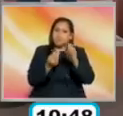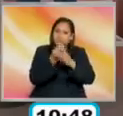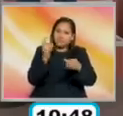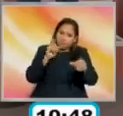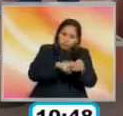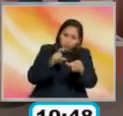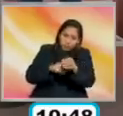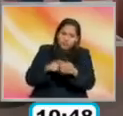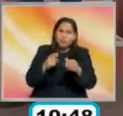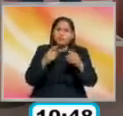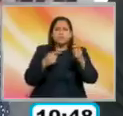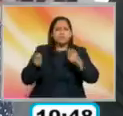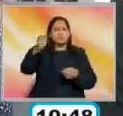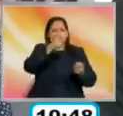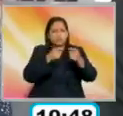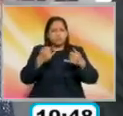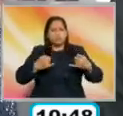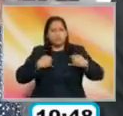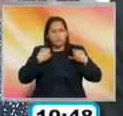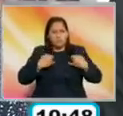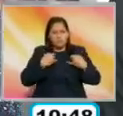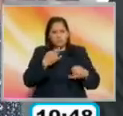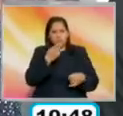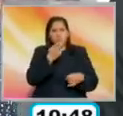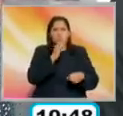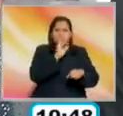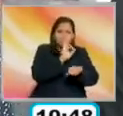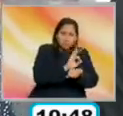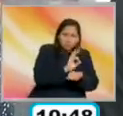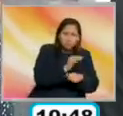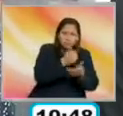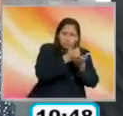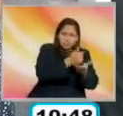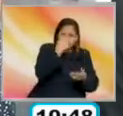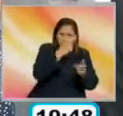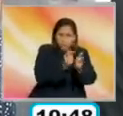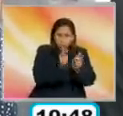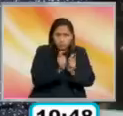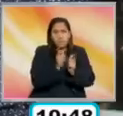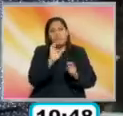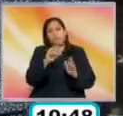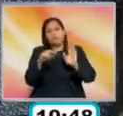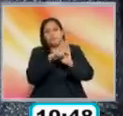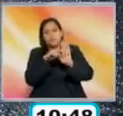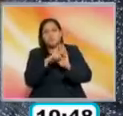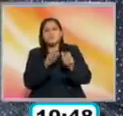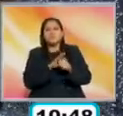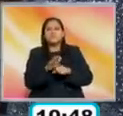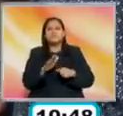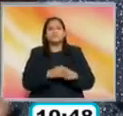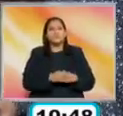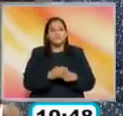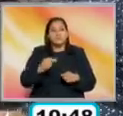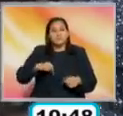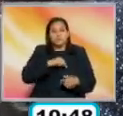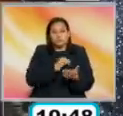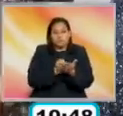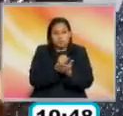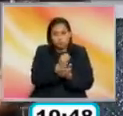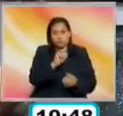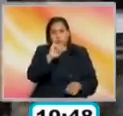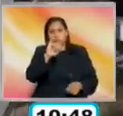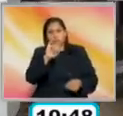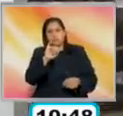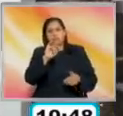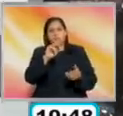cumbia juvenil. ¿Crees que afecta o crees que beneficia para la agrupación? Cuando tomamos la decisión si retomar